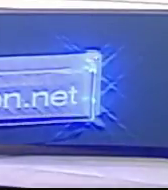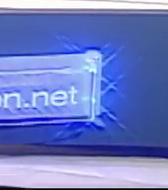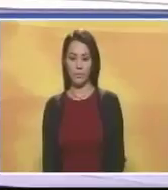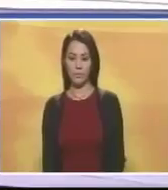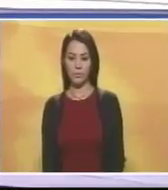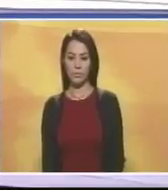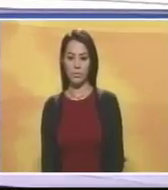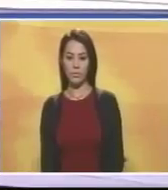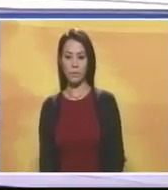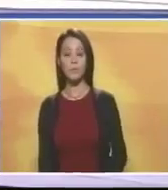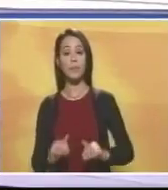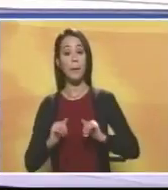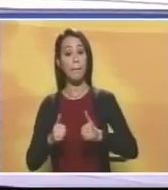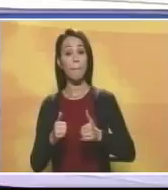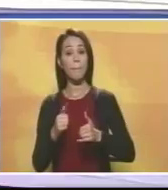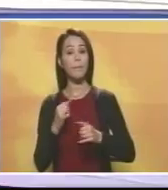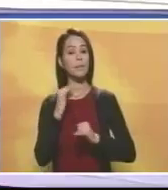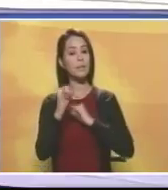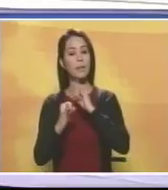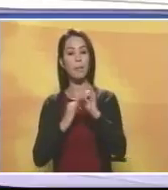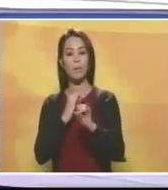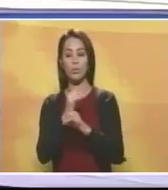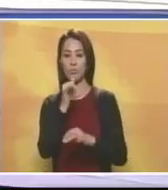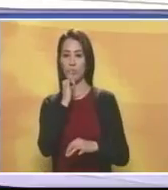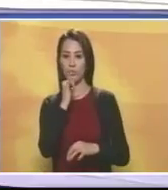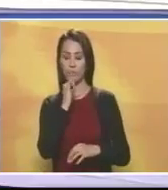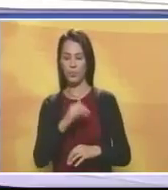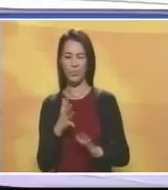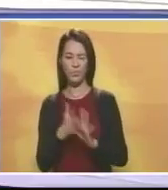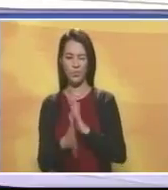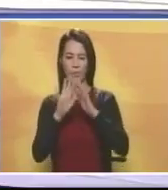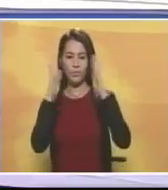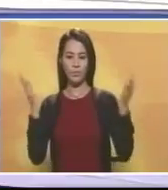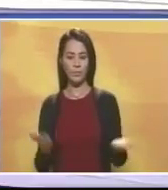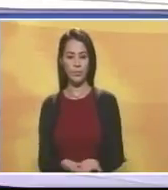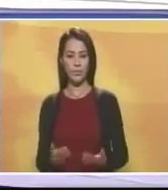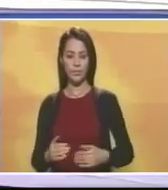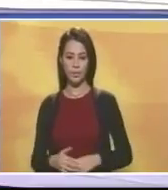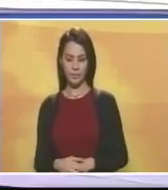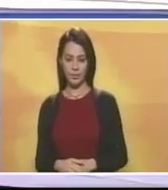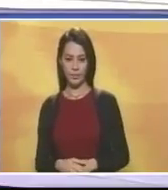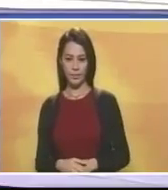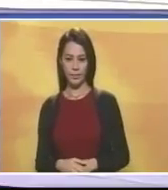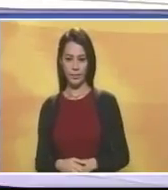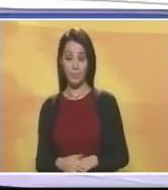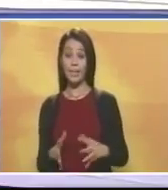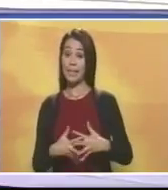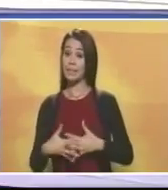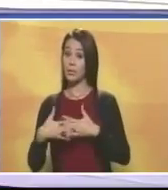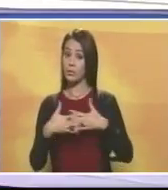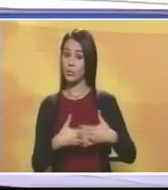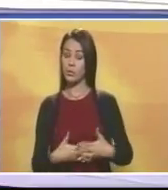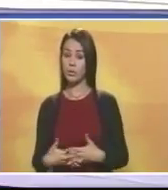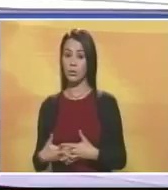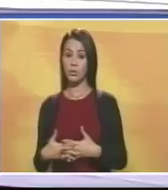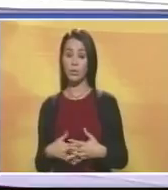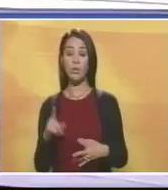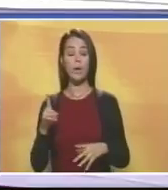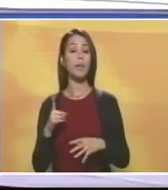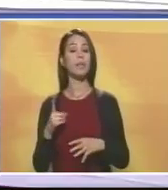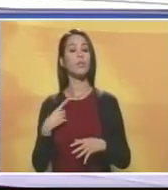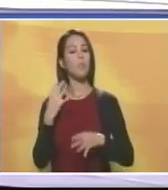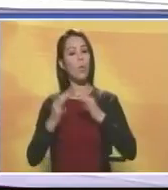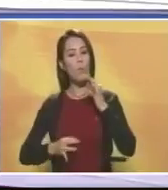A esta hora iniciamos el recorrido por las notas internacionales en lo que pasa en el mundo y lo hacemos en Estados Unidos. Allí una juez